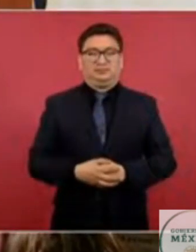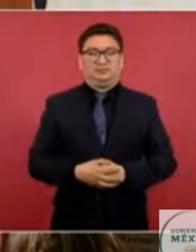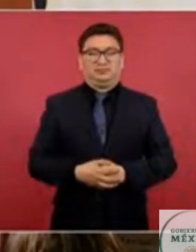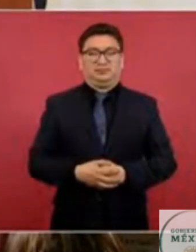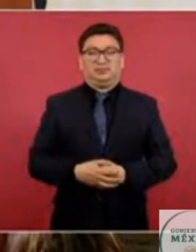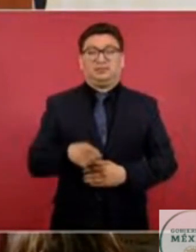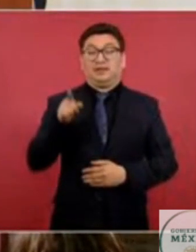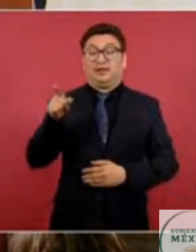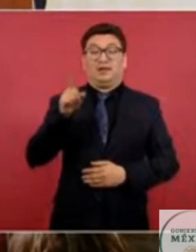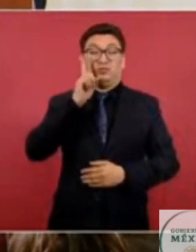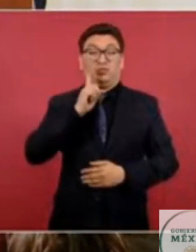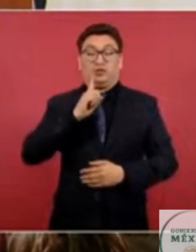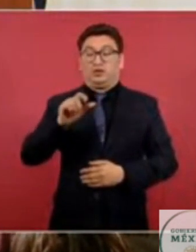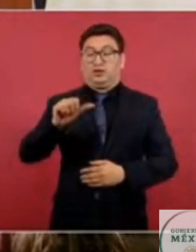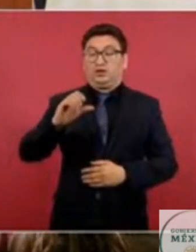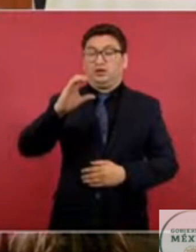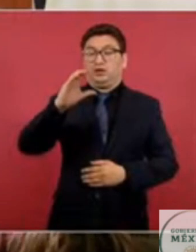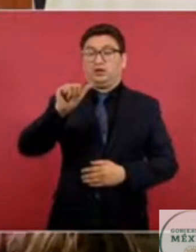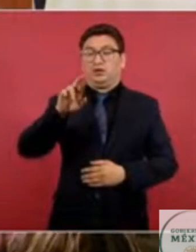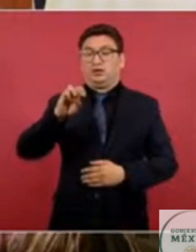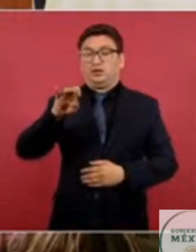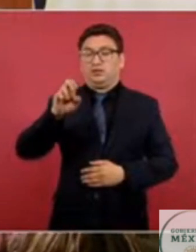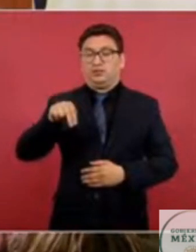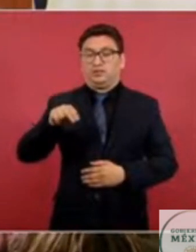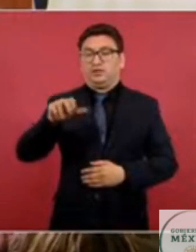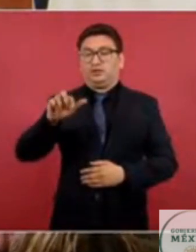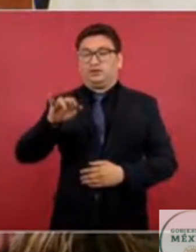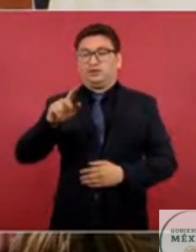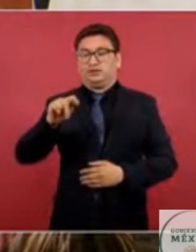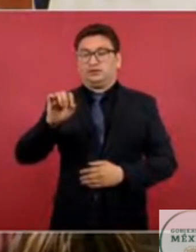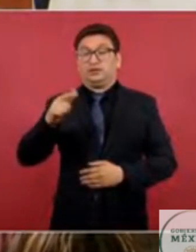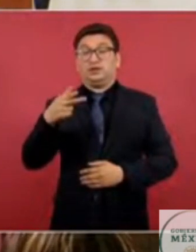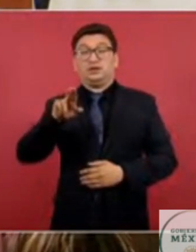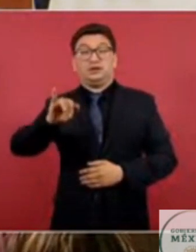de Carmen Aristegui. Ya